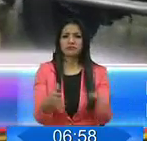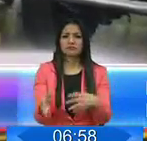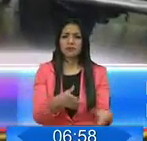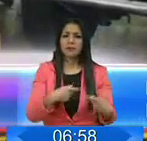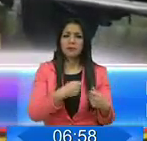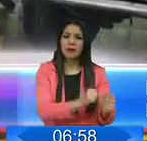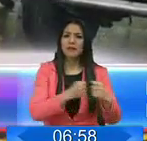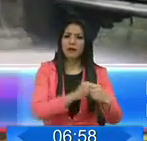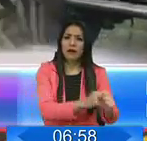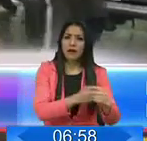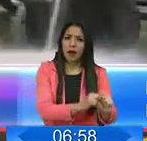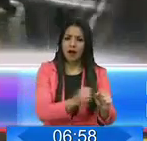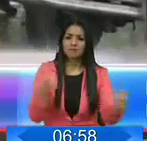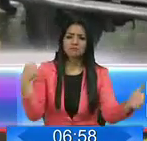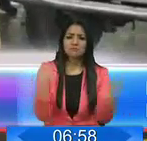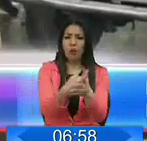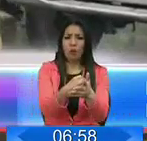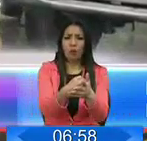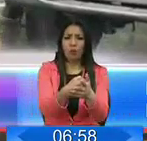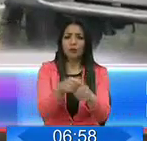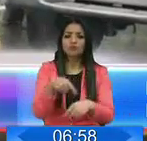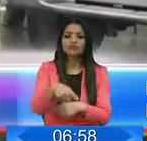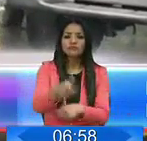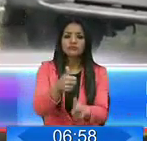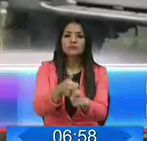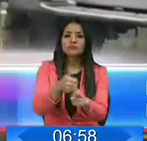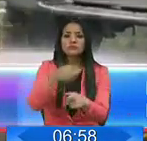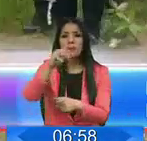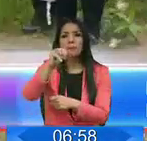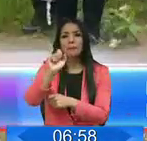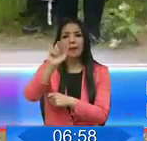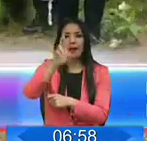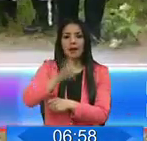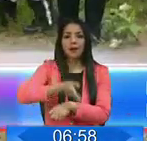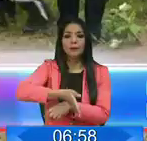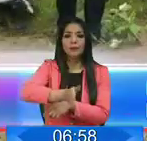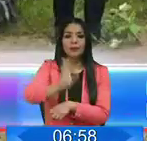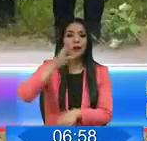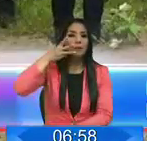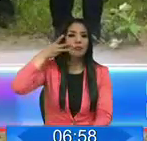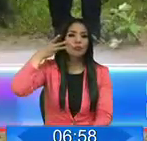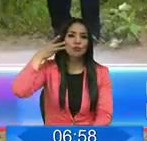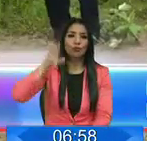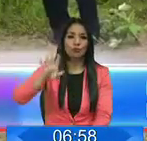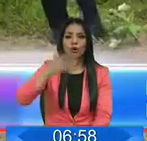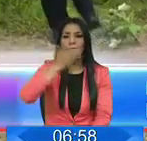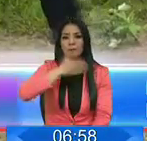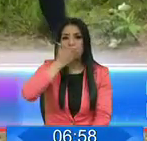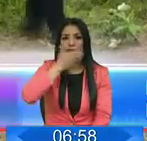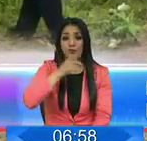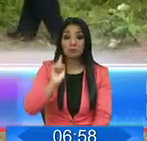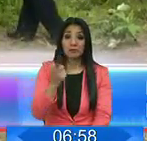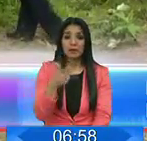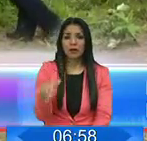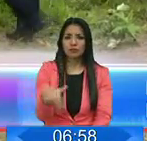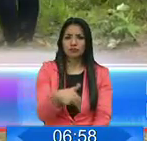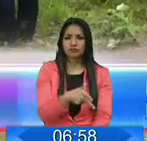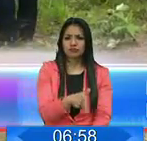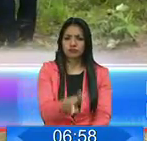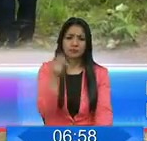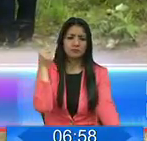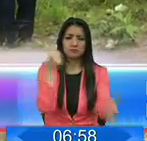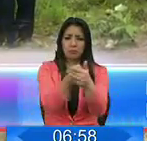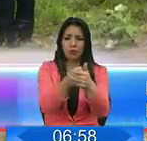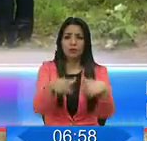cuenca del río Alpayacu, cerca de Mera, en la vía Puyo-Ambato. Repentinamente, el primer vehículo se salió de su carril, impactándose con